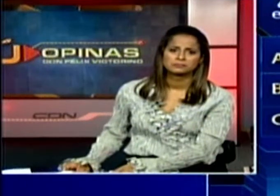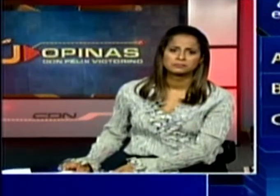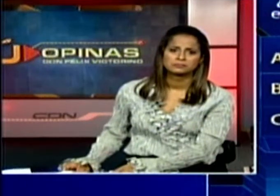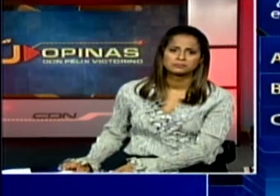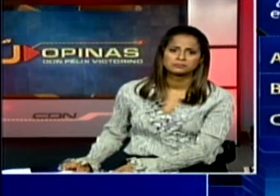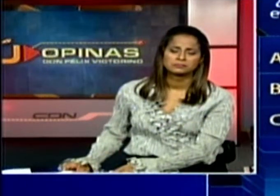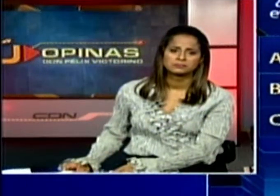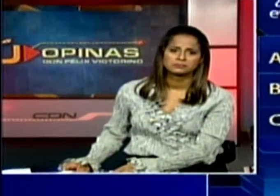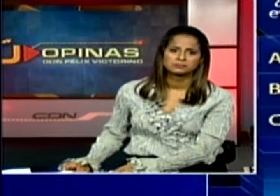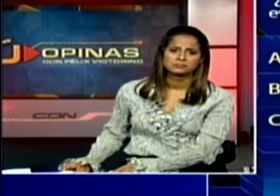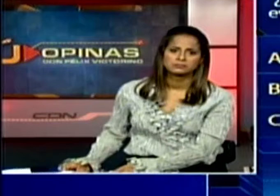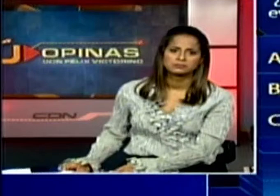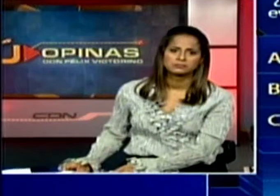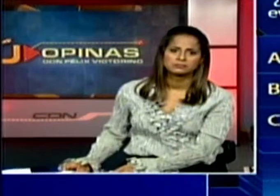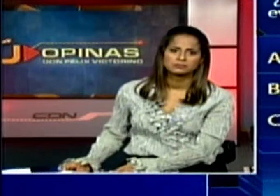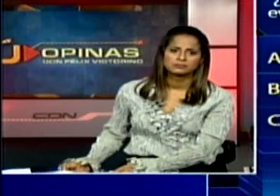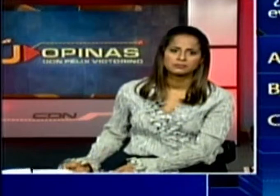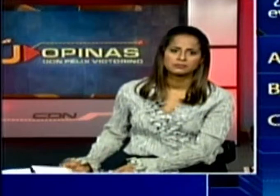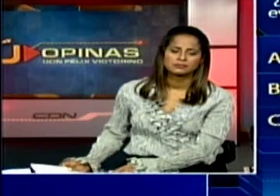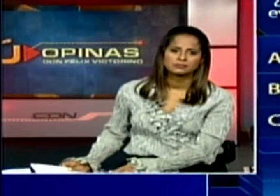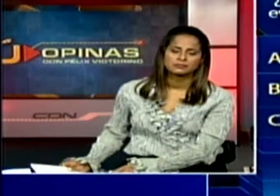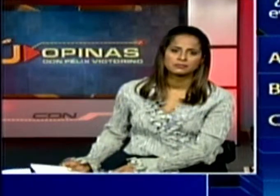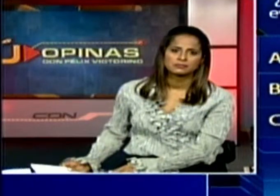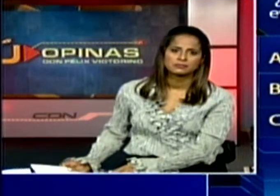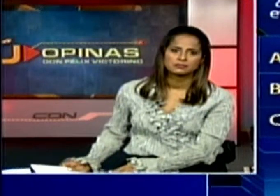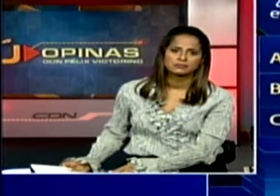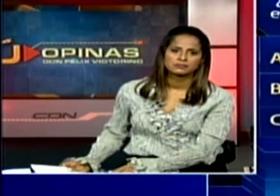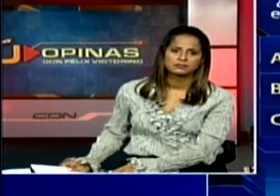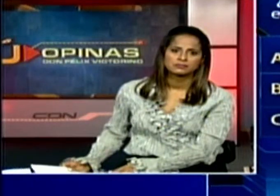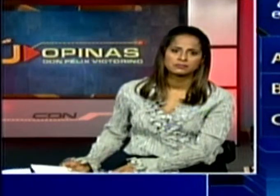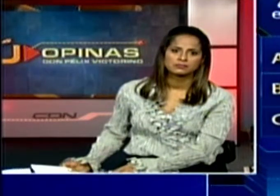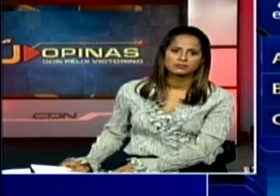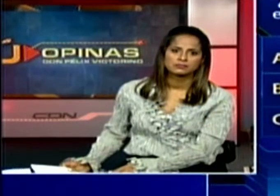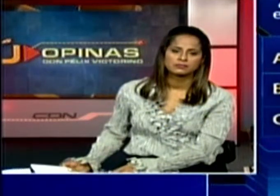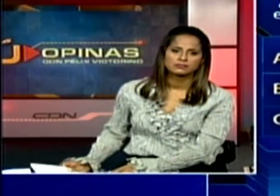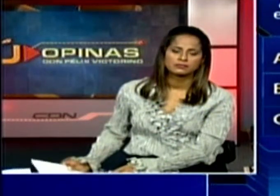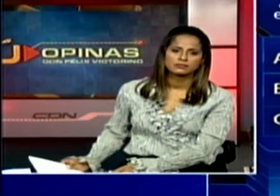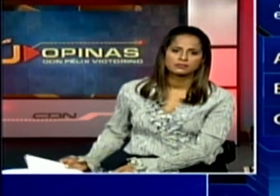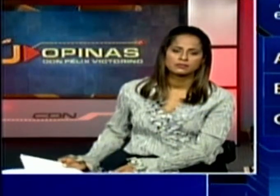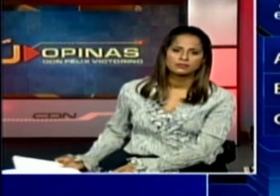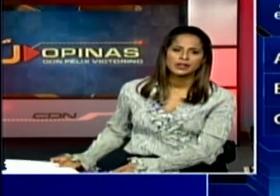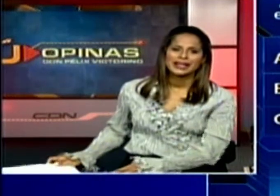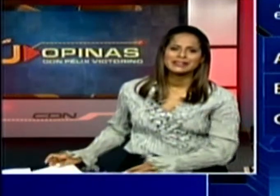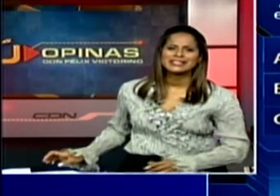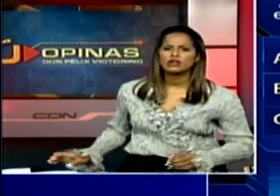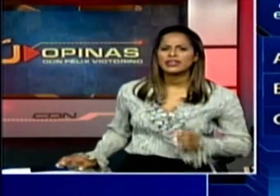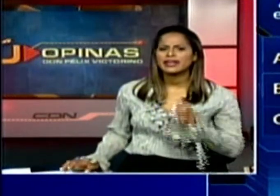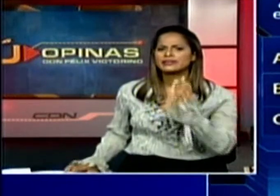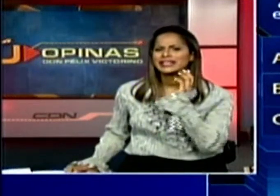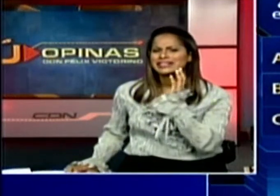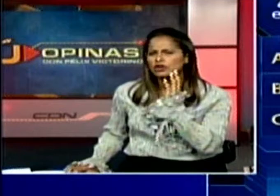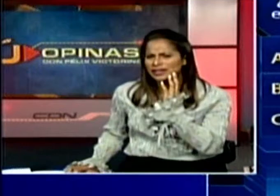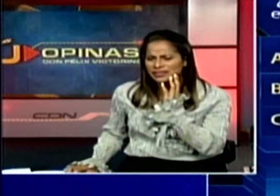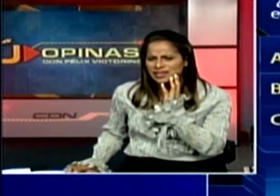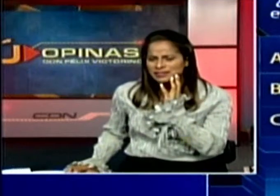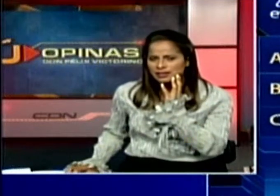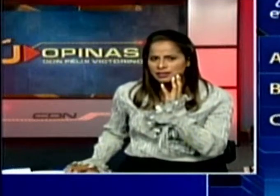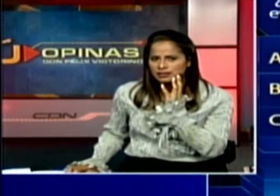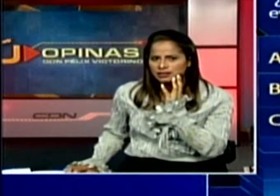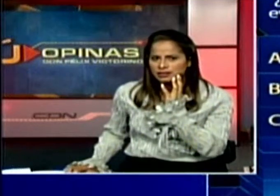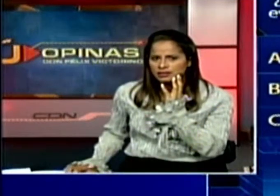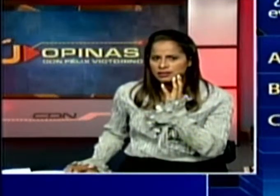de la noche. Y otra cosa, aquí está lleno de COVID en Los Alcarrizos y no ha venido nadie de la sanidad. ¿Lleno de qué